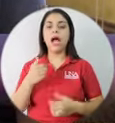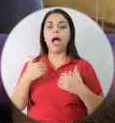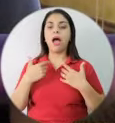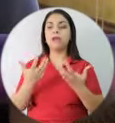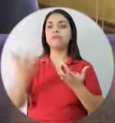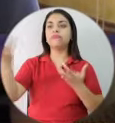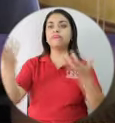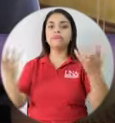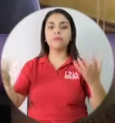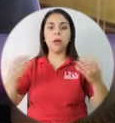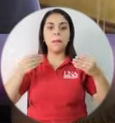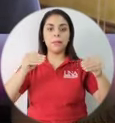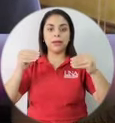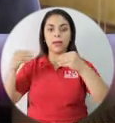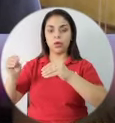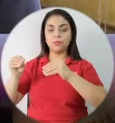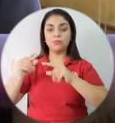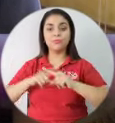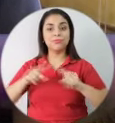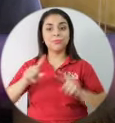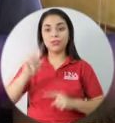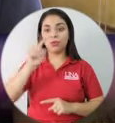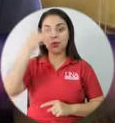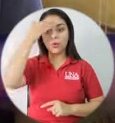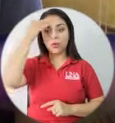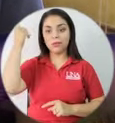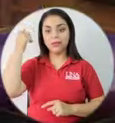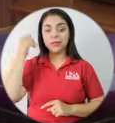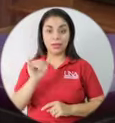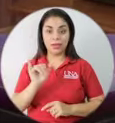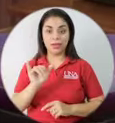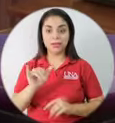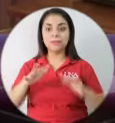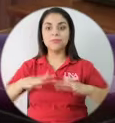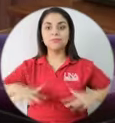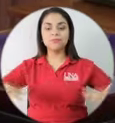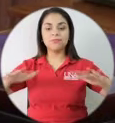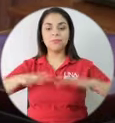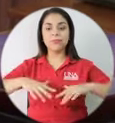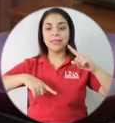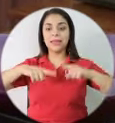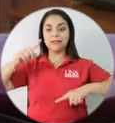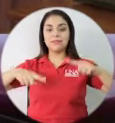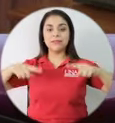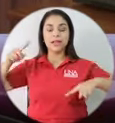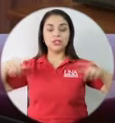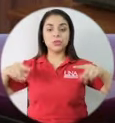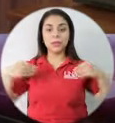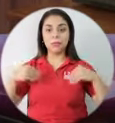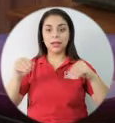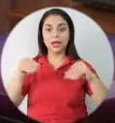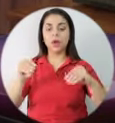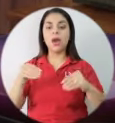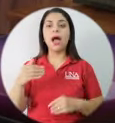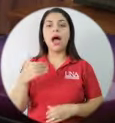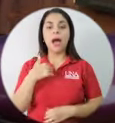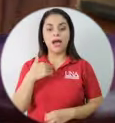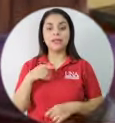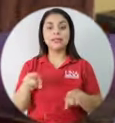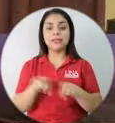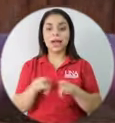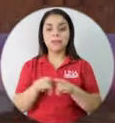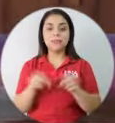tener segmentación del mercado, pero igual uno no puede olvidarse de que en este contexto de diversificación del mercado interno también encontramos